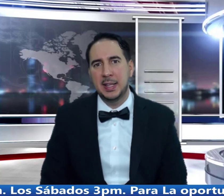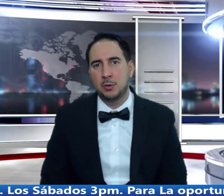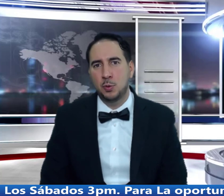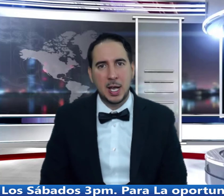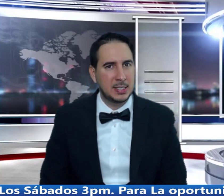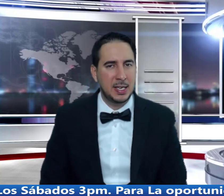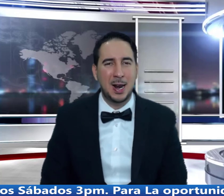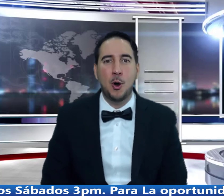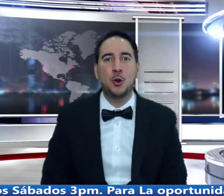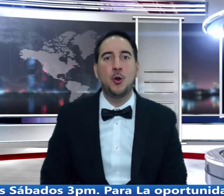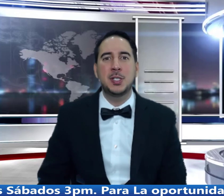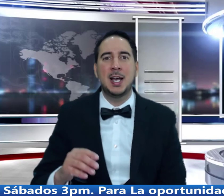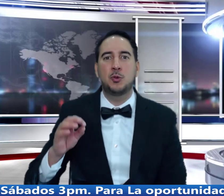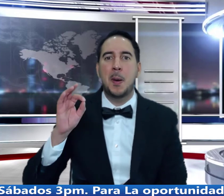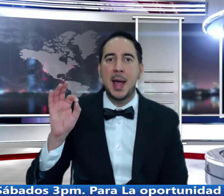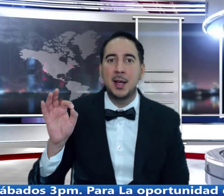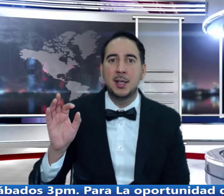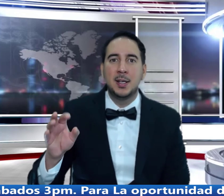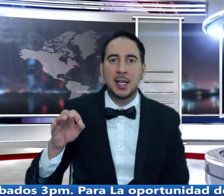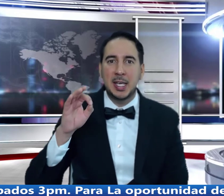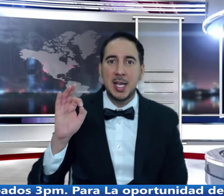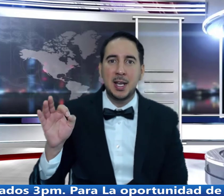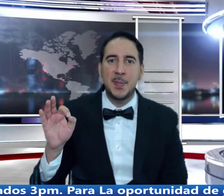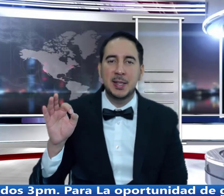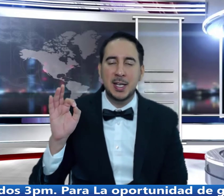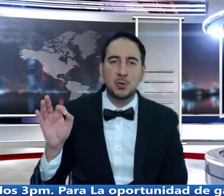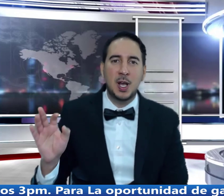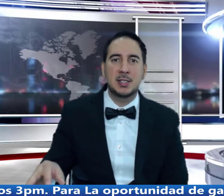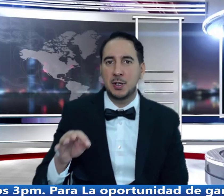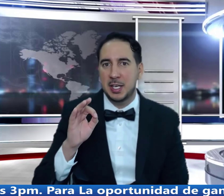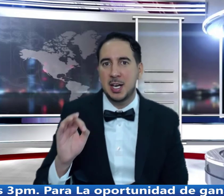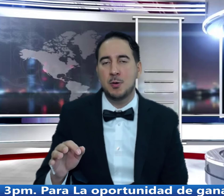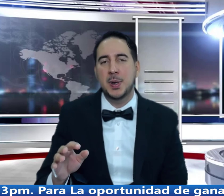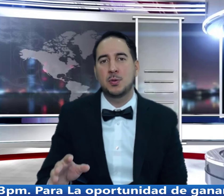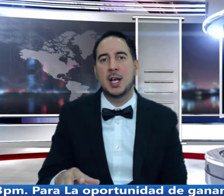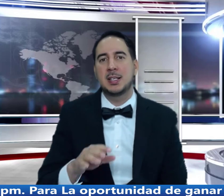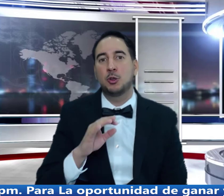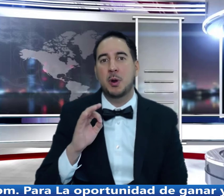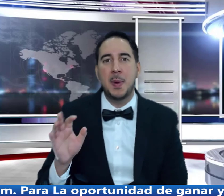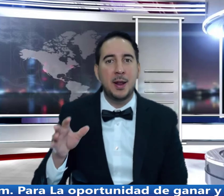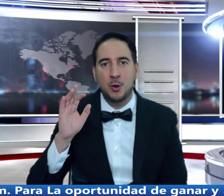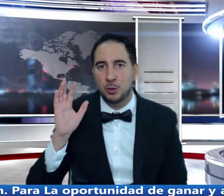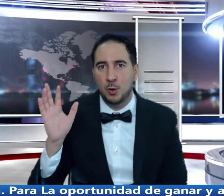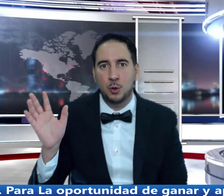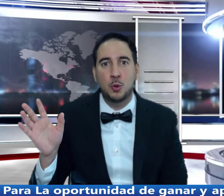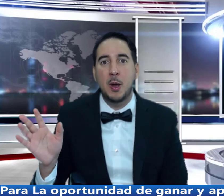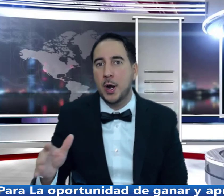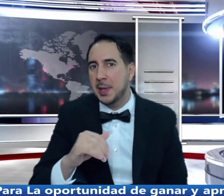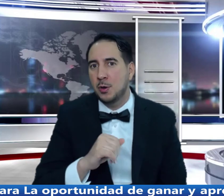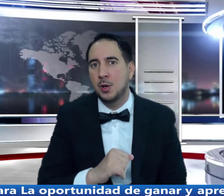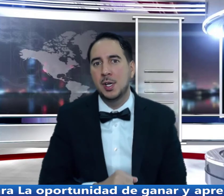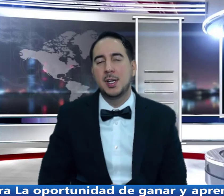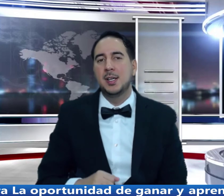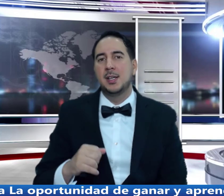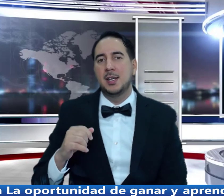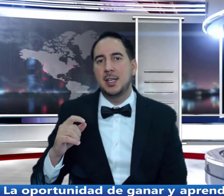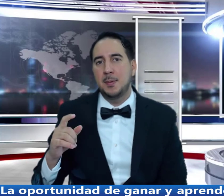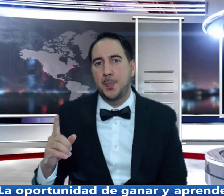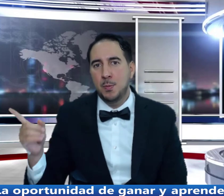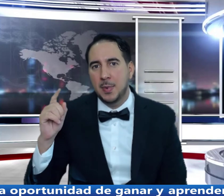vender tu casa y a lo mejor conoces a tu mamá que quiere vender su casa o que quiere comprar su casa o tu hermano o tu mejor amigo